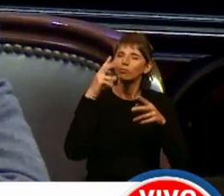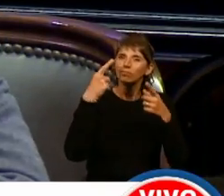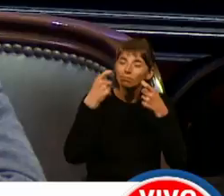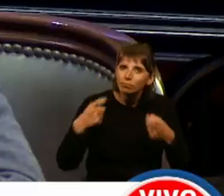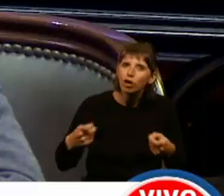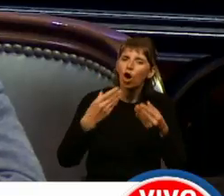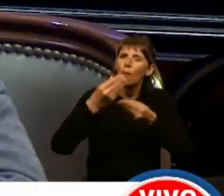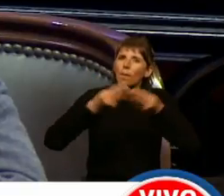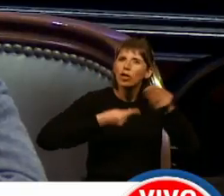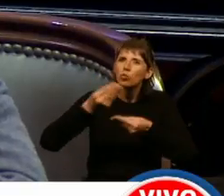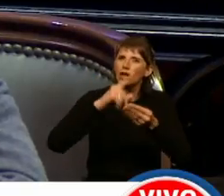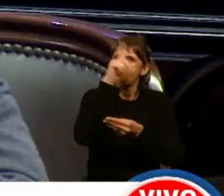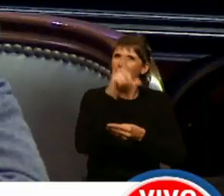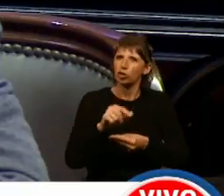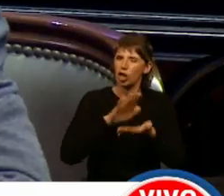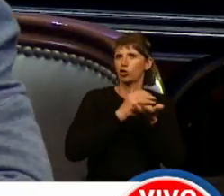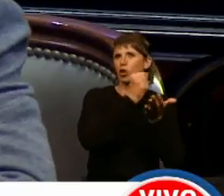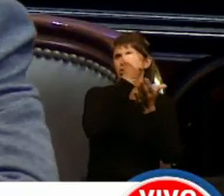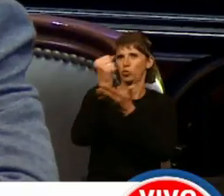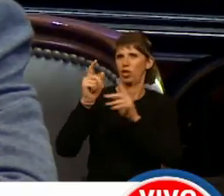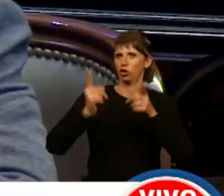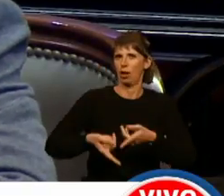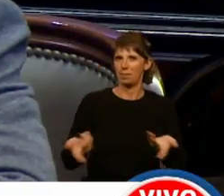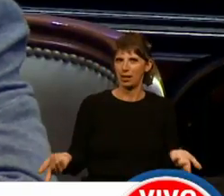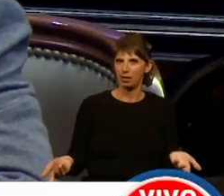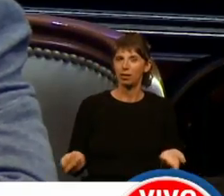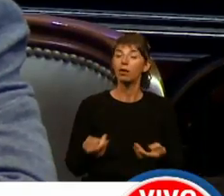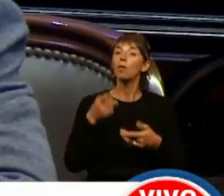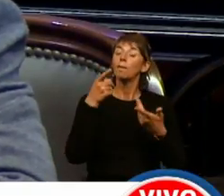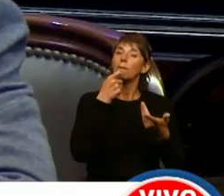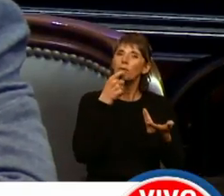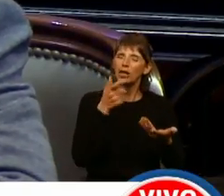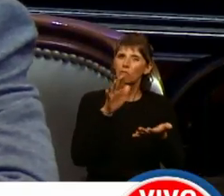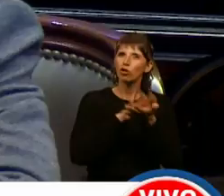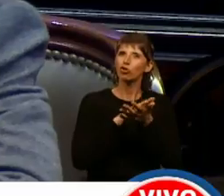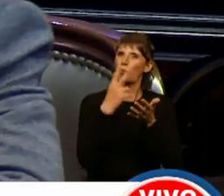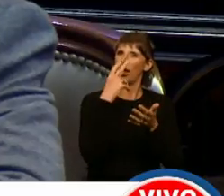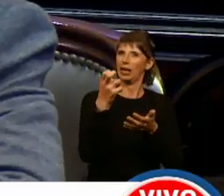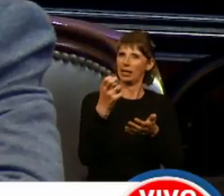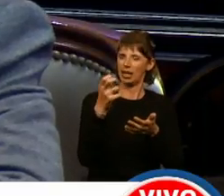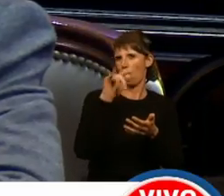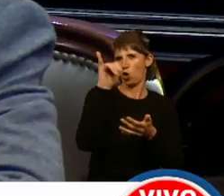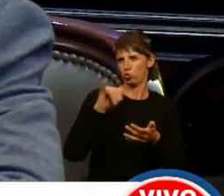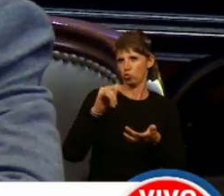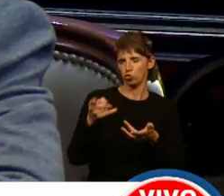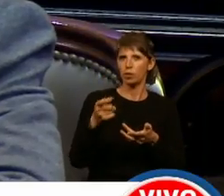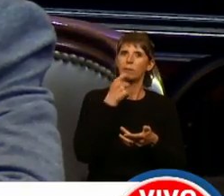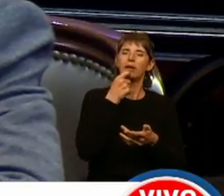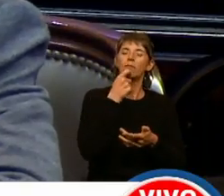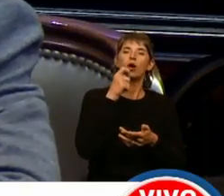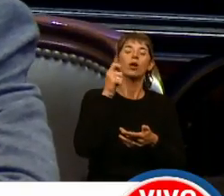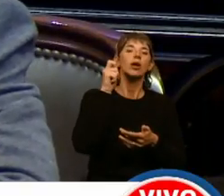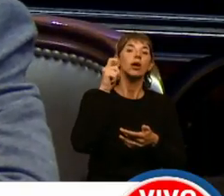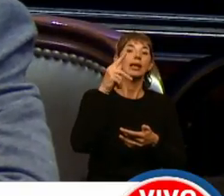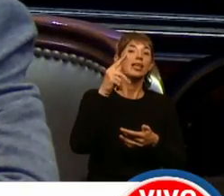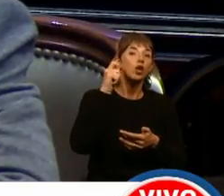entonces si de subsidio y digo esto por ejemplo por el sistema energía eléctrica donde si bien el kilowatt vall en todo el país lo